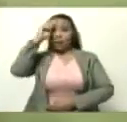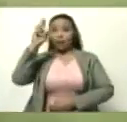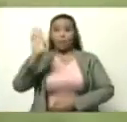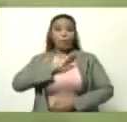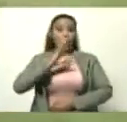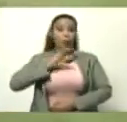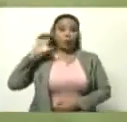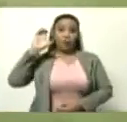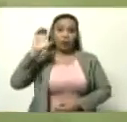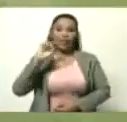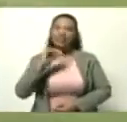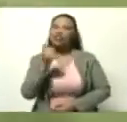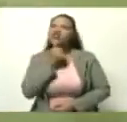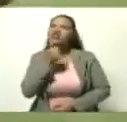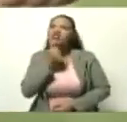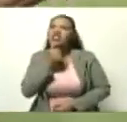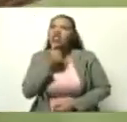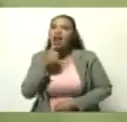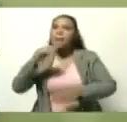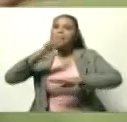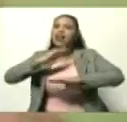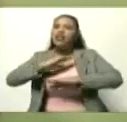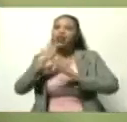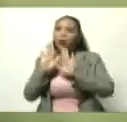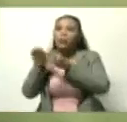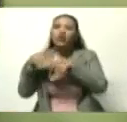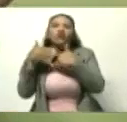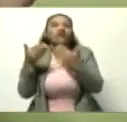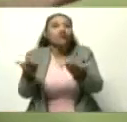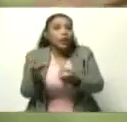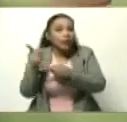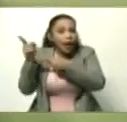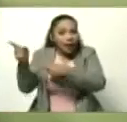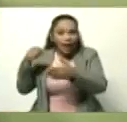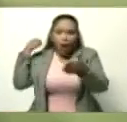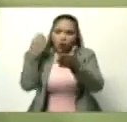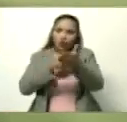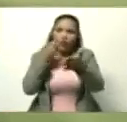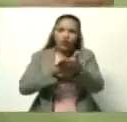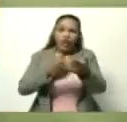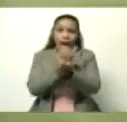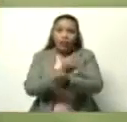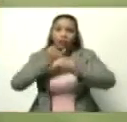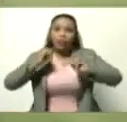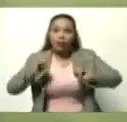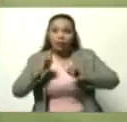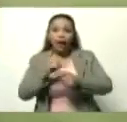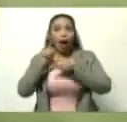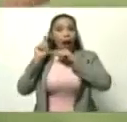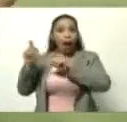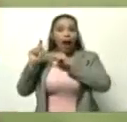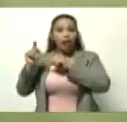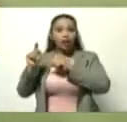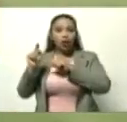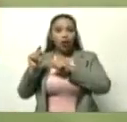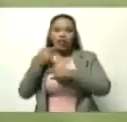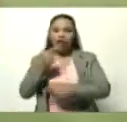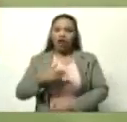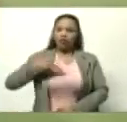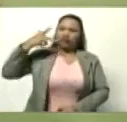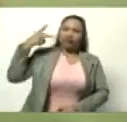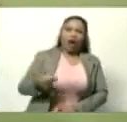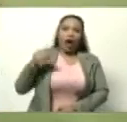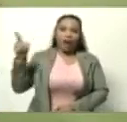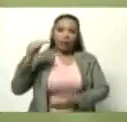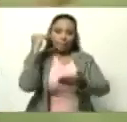sino quienes fueron los beneficiarios de las luchas independentistas ellos renegaron de esa